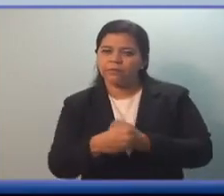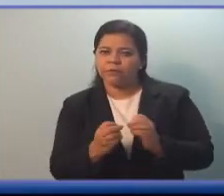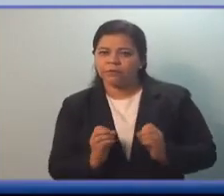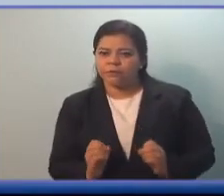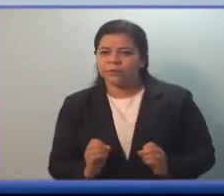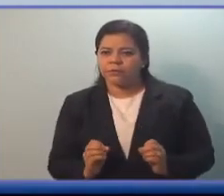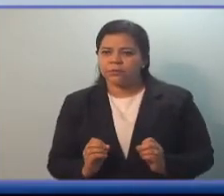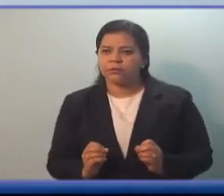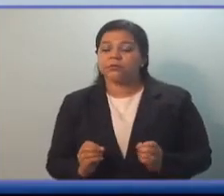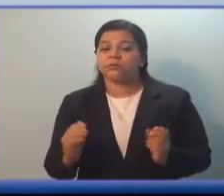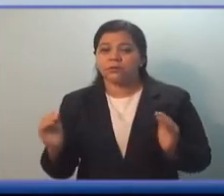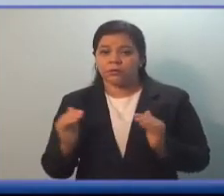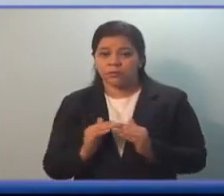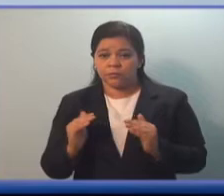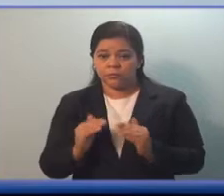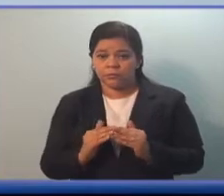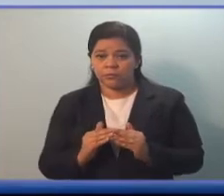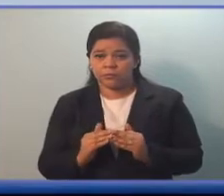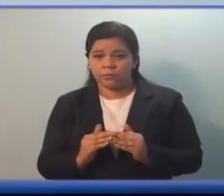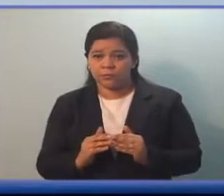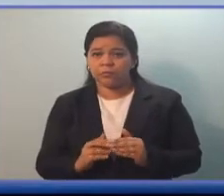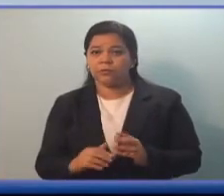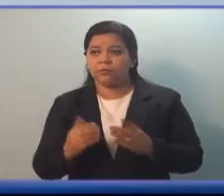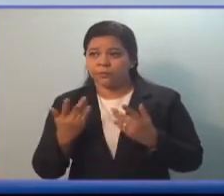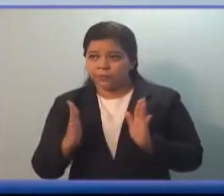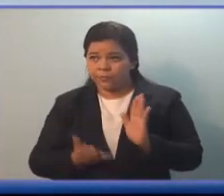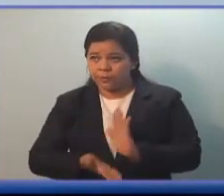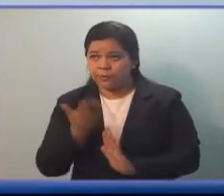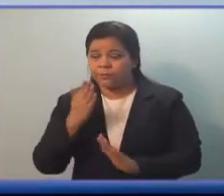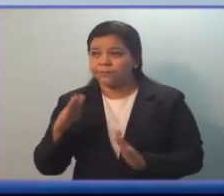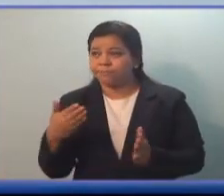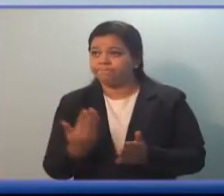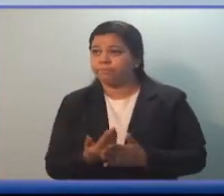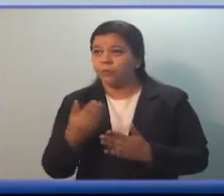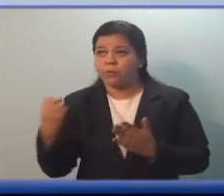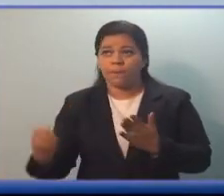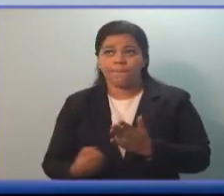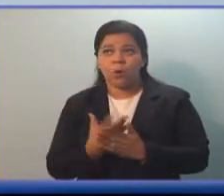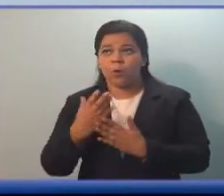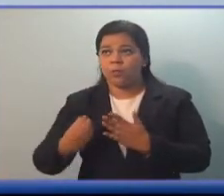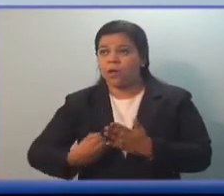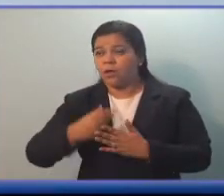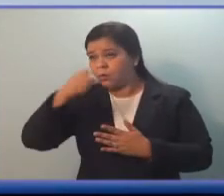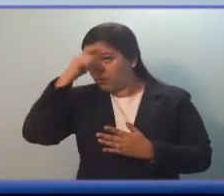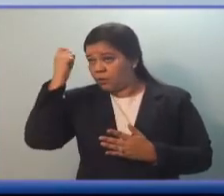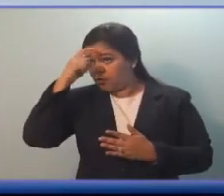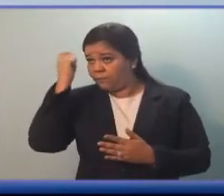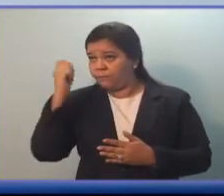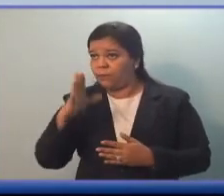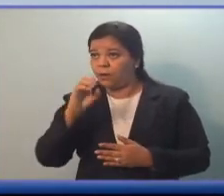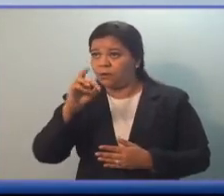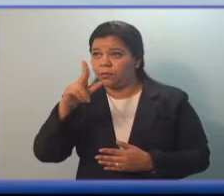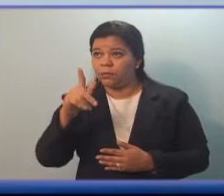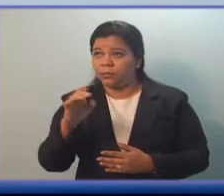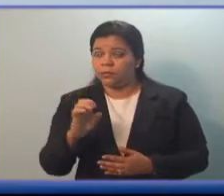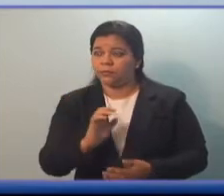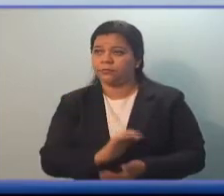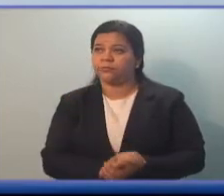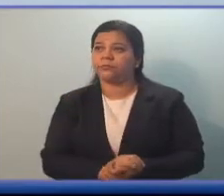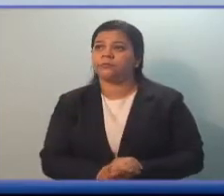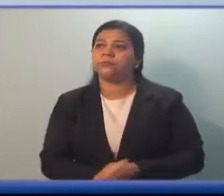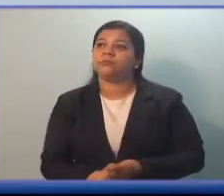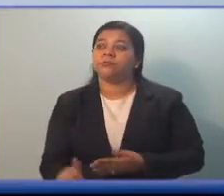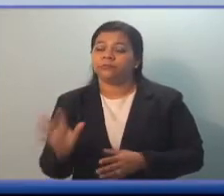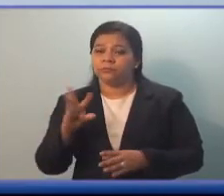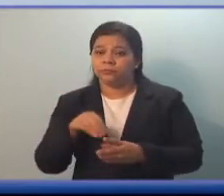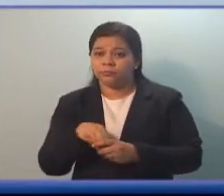y esto también va con el objeto de ir modernizando el trabajo de la Corte. Y dentro de